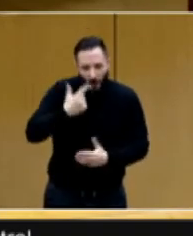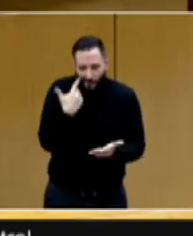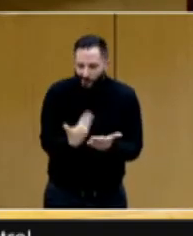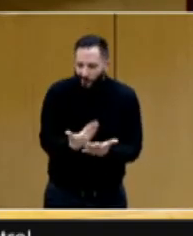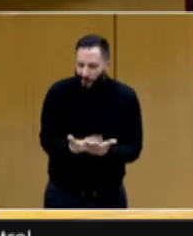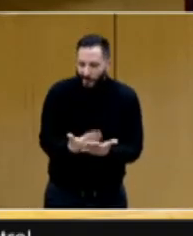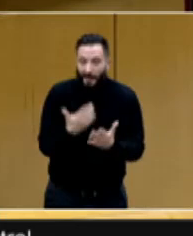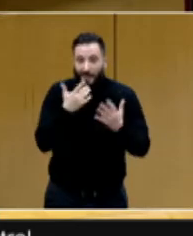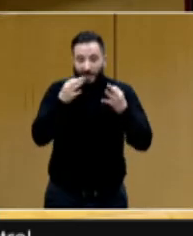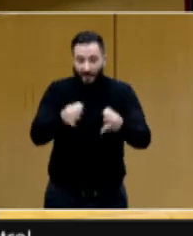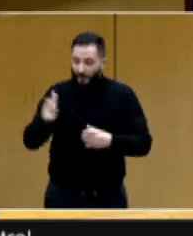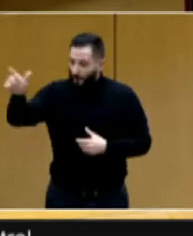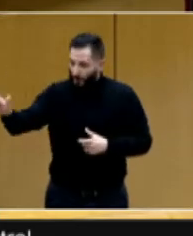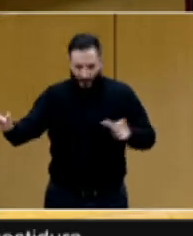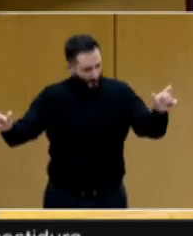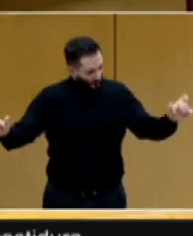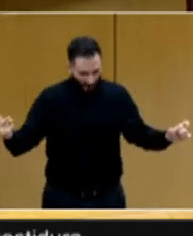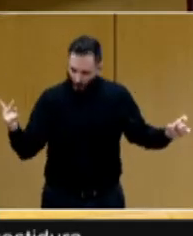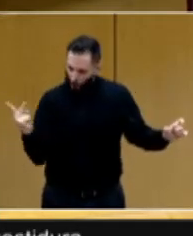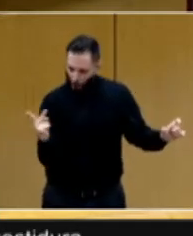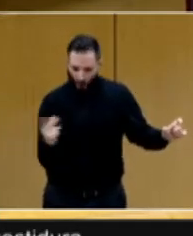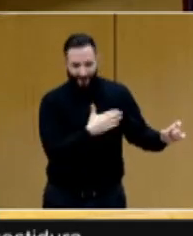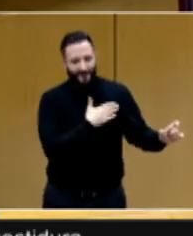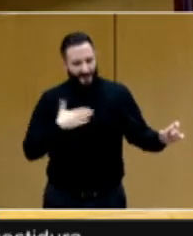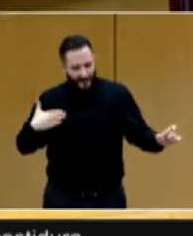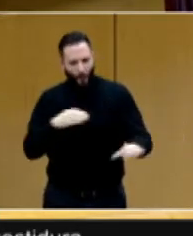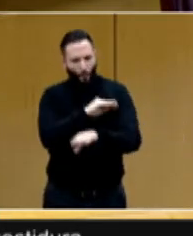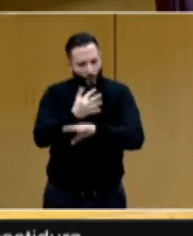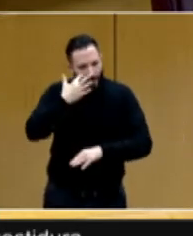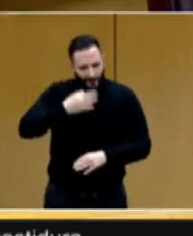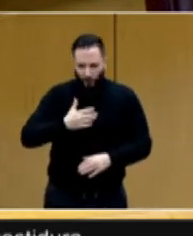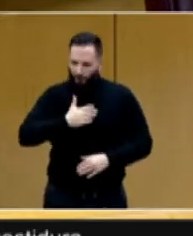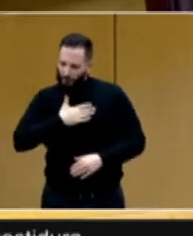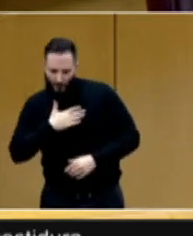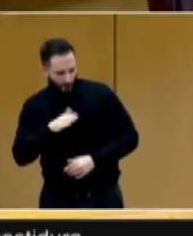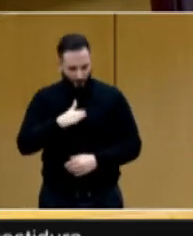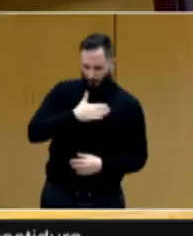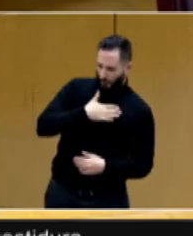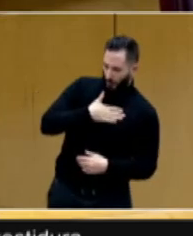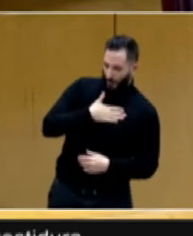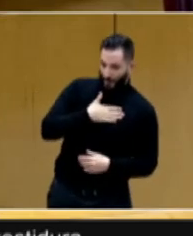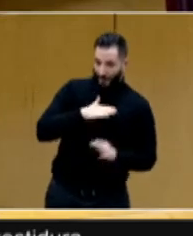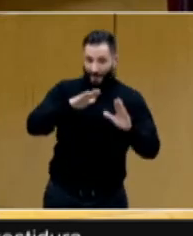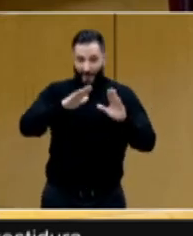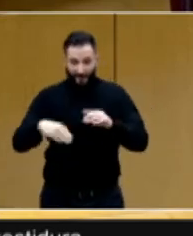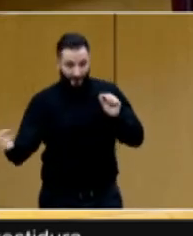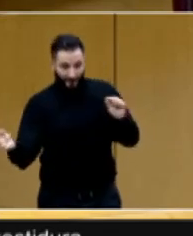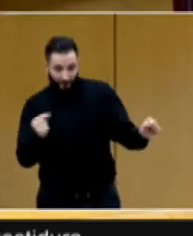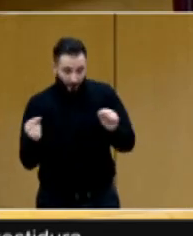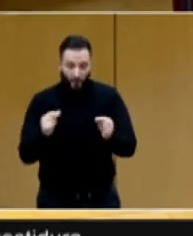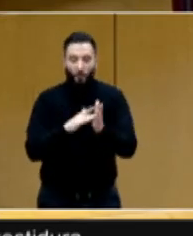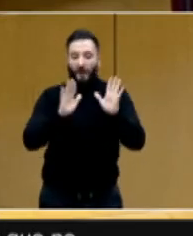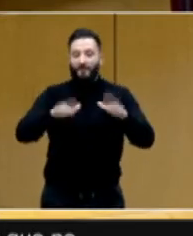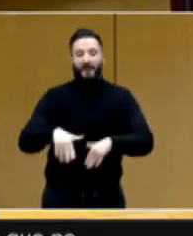entre personas que si quieren que se acredite que ejercen la guarda de hecho en cuyo caso el tema como acordamos con la con el Ministerio fiscal